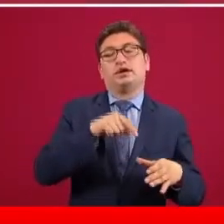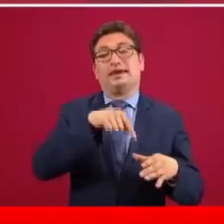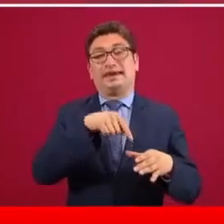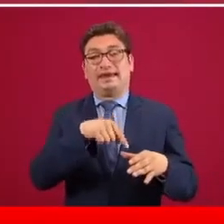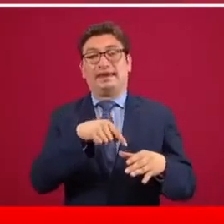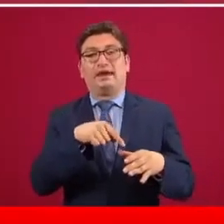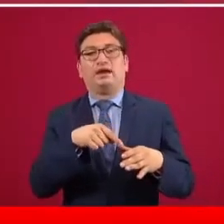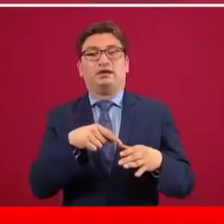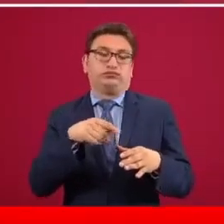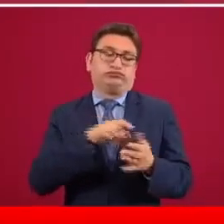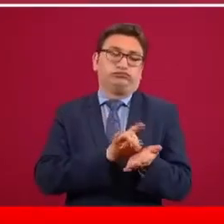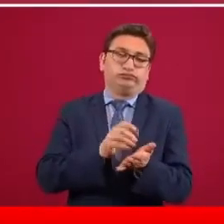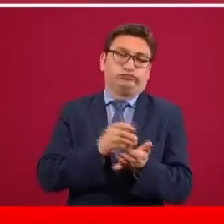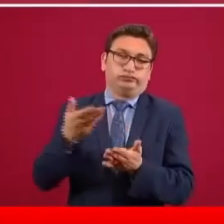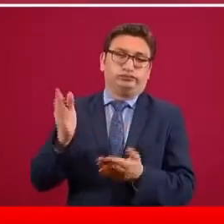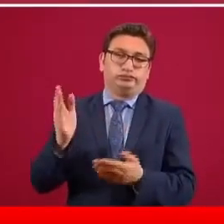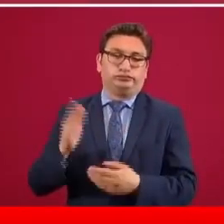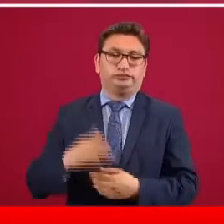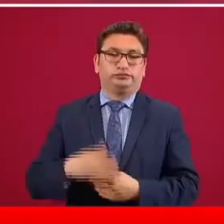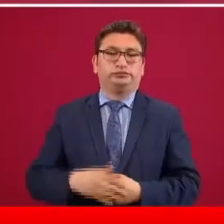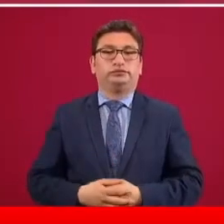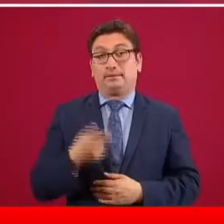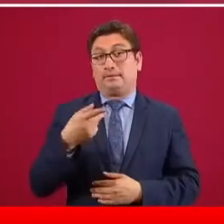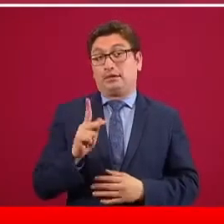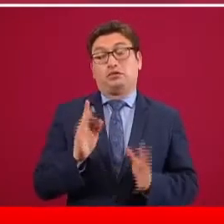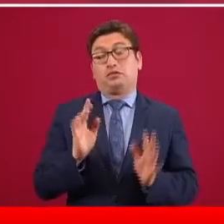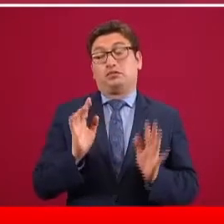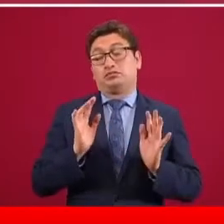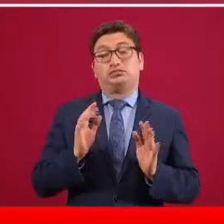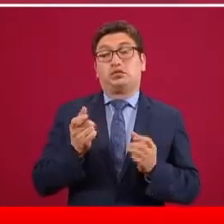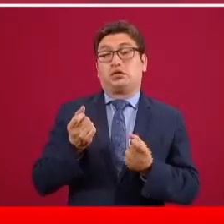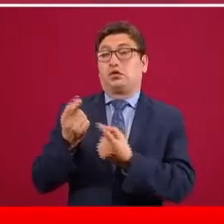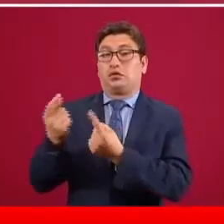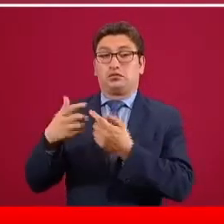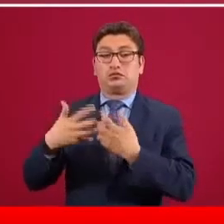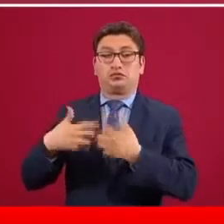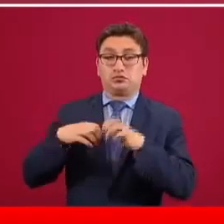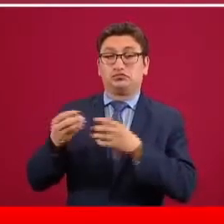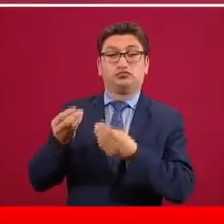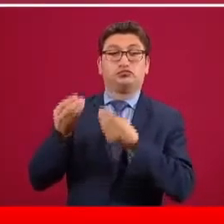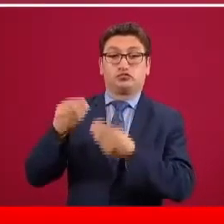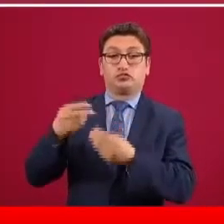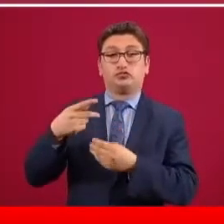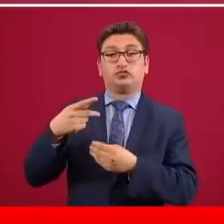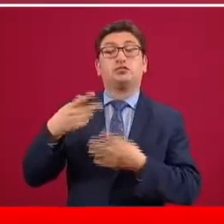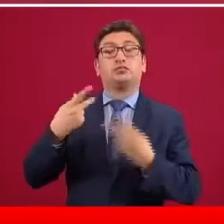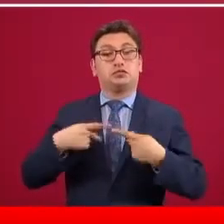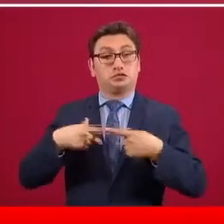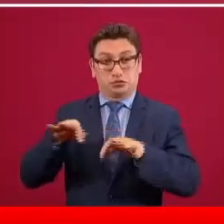pero muchos siguieron pagando a sus trabajadores